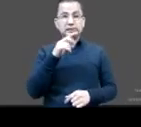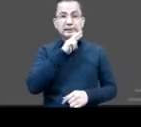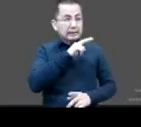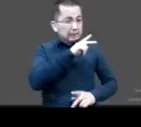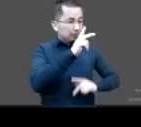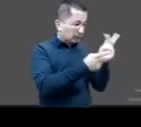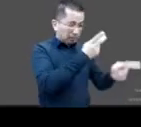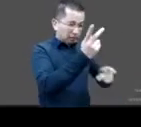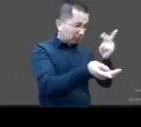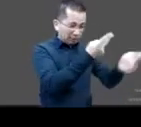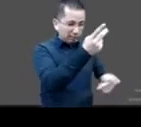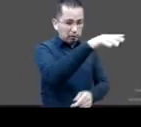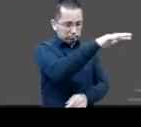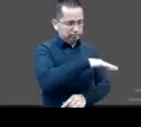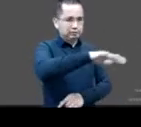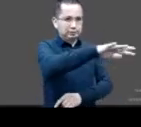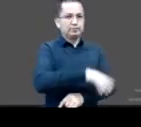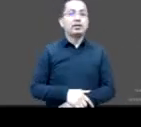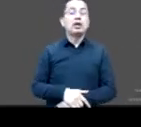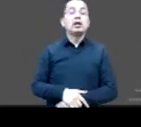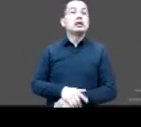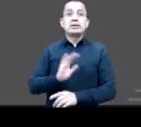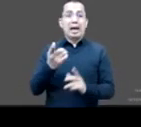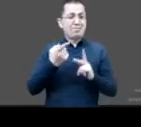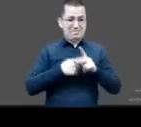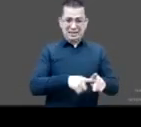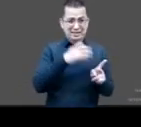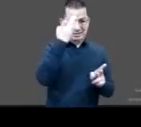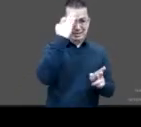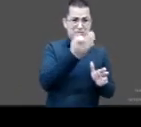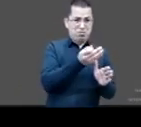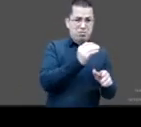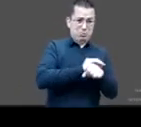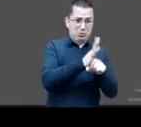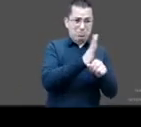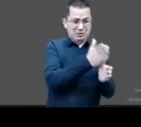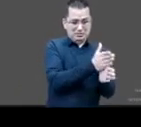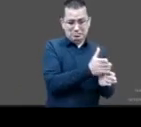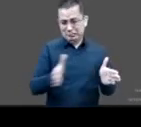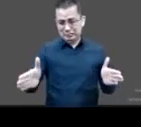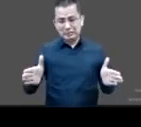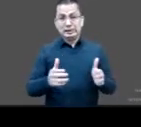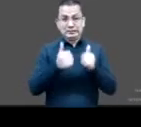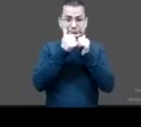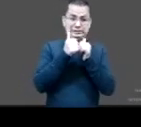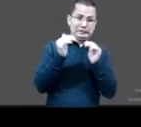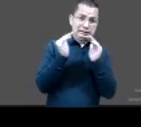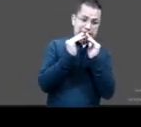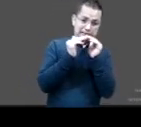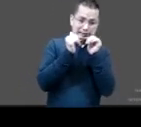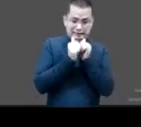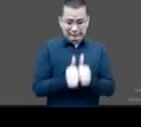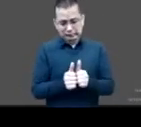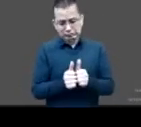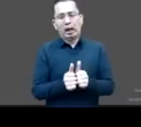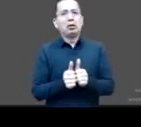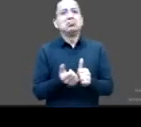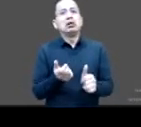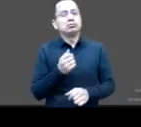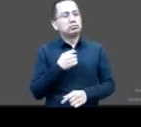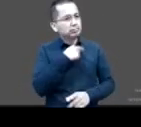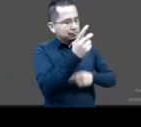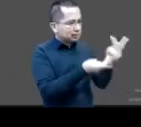les doy tres datos cuando empezó el aislamiento cuando empezó todo este tiempo y lo que encontramos es un fuerte